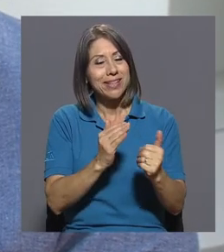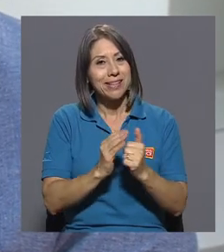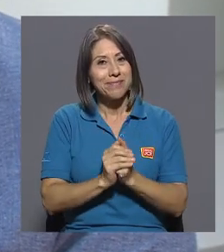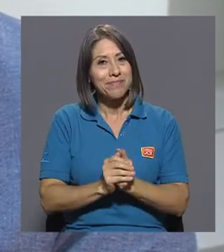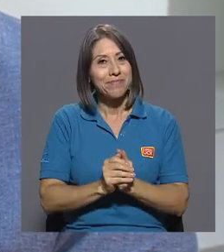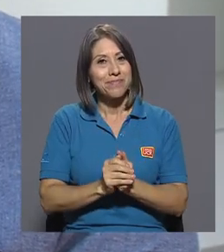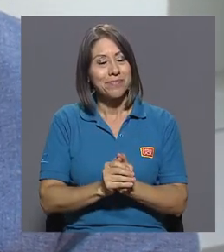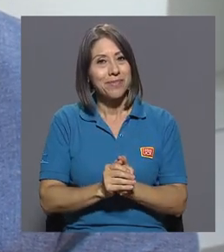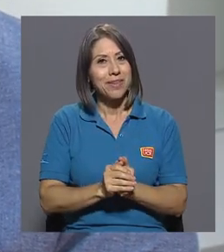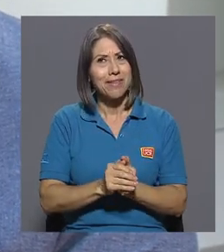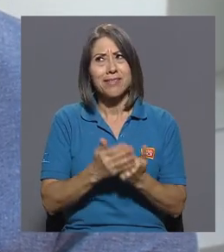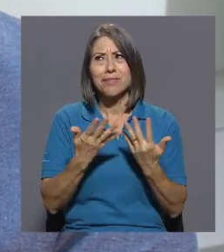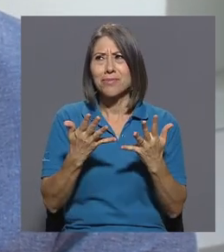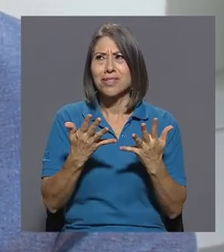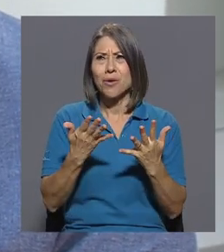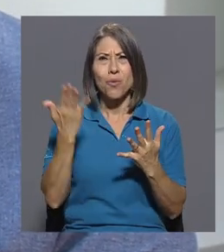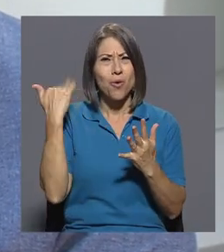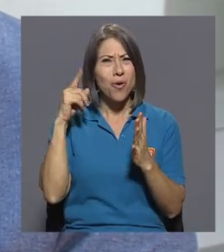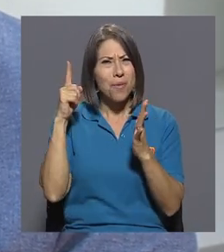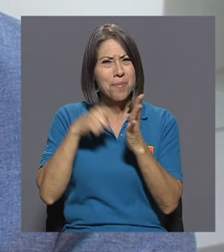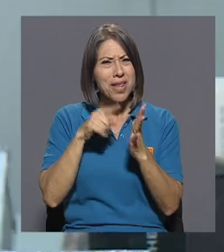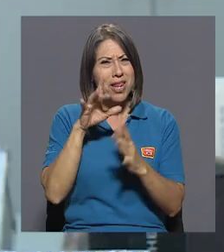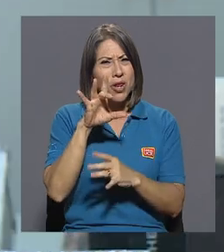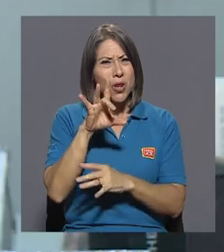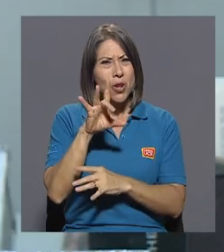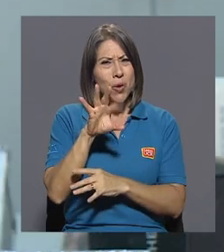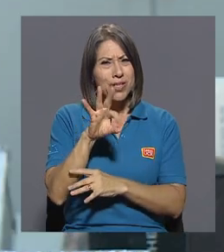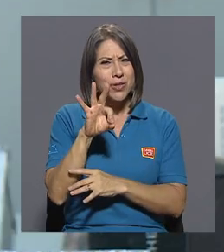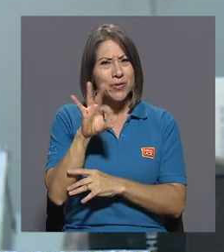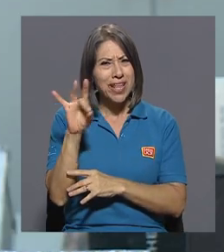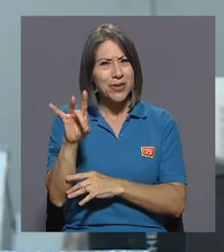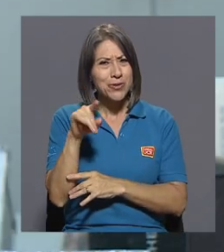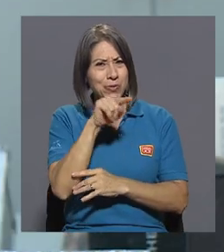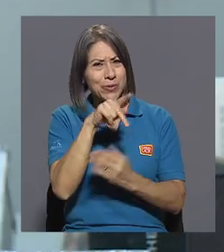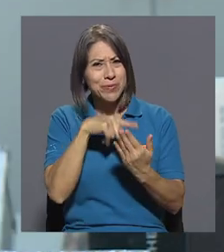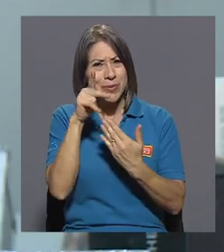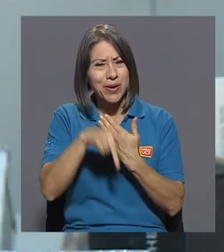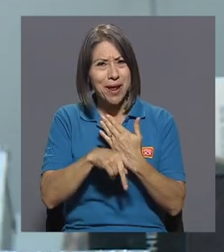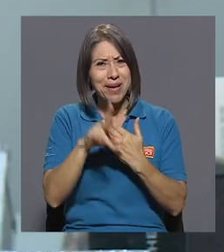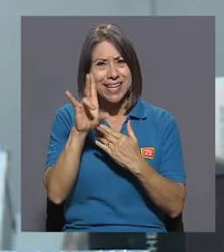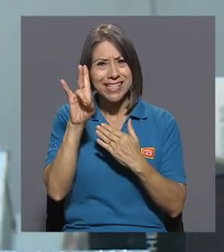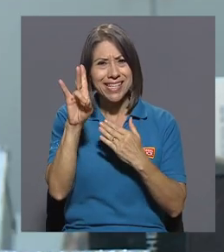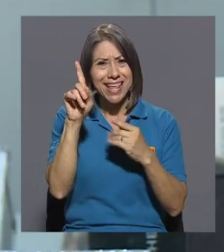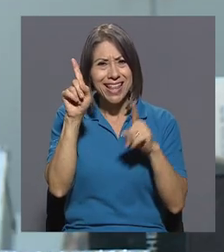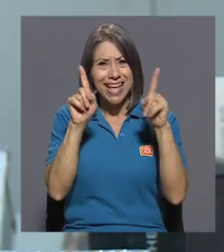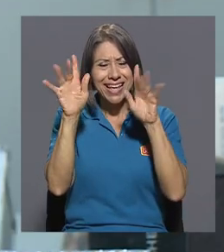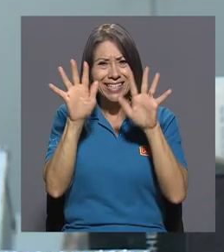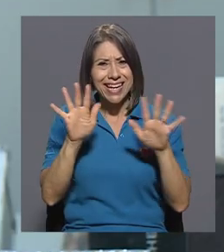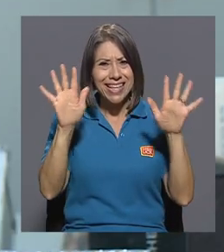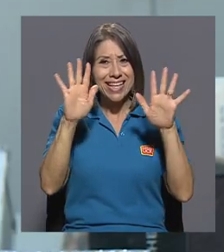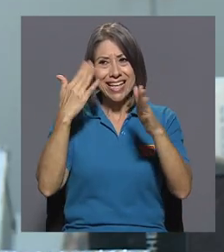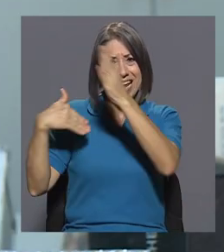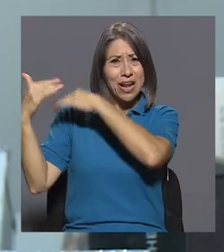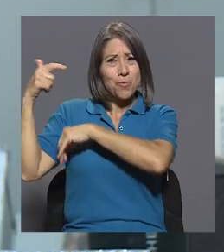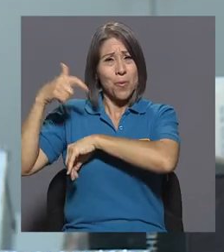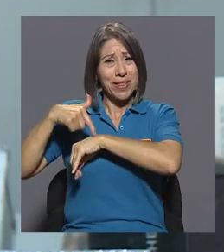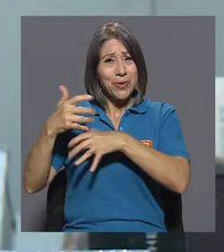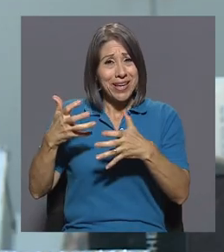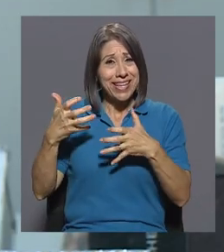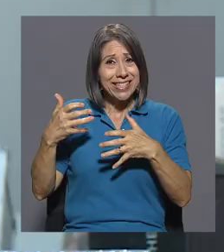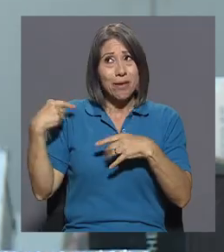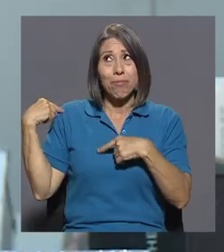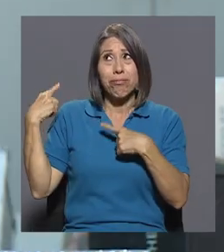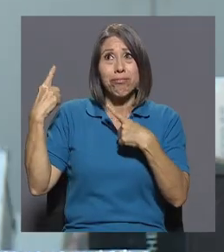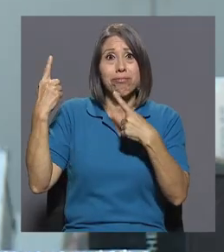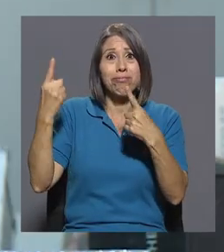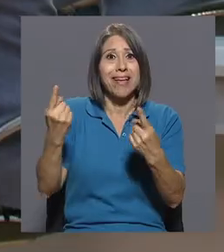como 1998, cuando usted estaba en Siete Estrellas, uh-huh. Y en algún momento quise conversar, así que tuve que esperar 20 años